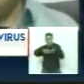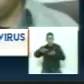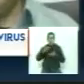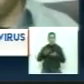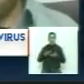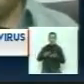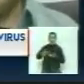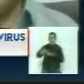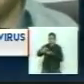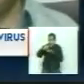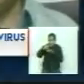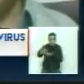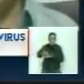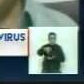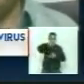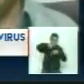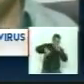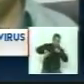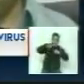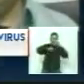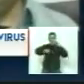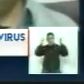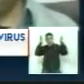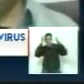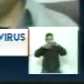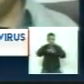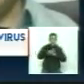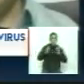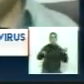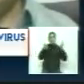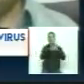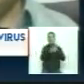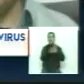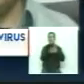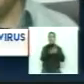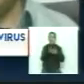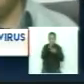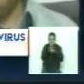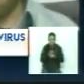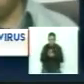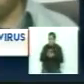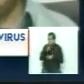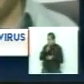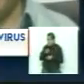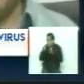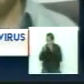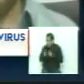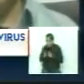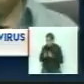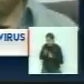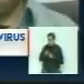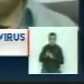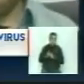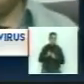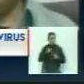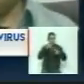comer pizza, el tomar cerveza, el ir a una fiesta. Es mucho más importante que cuidar a sus adultos mayores, a sus padres, a